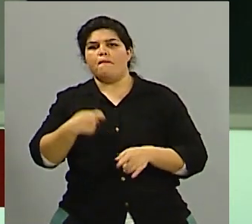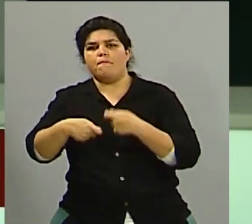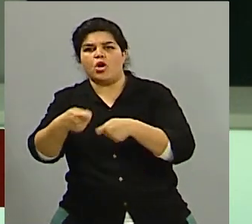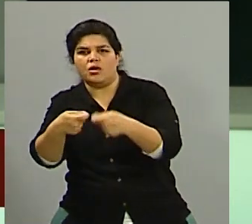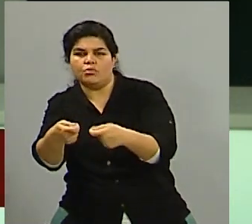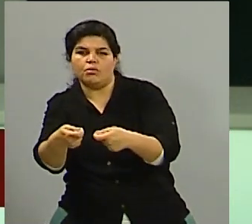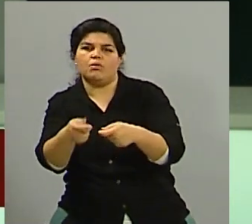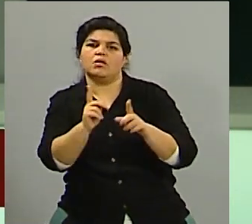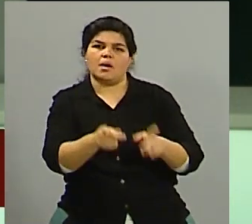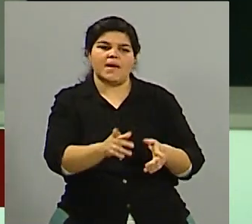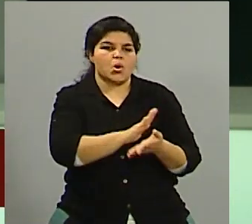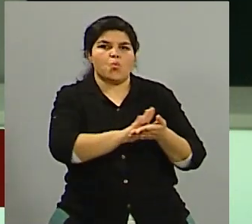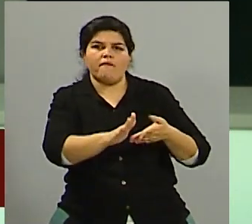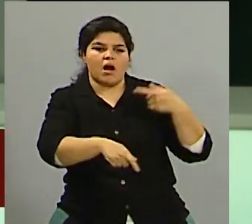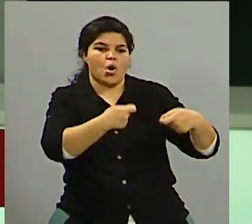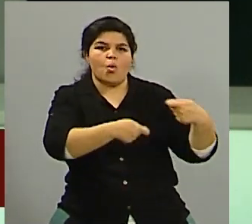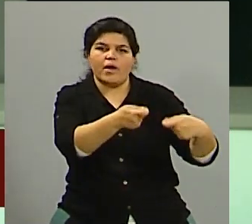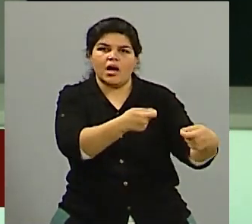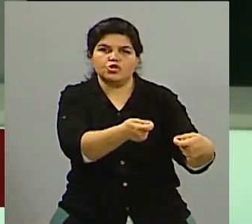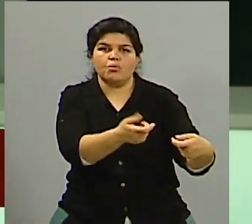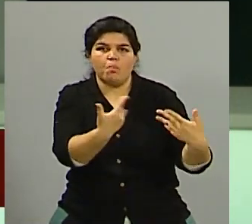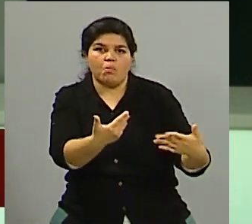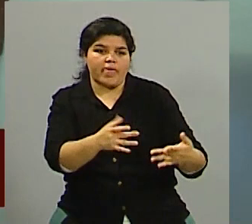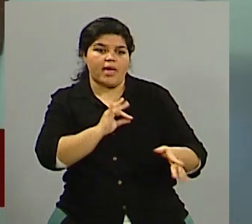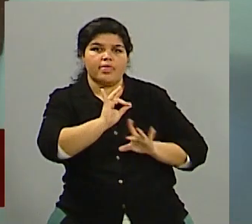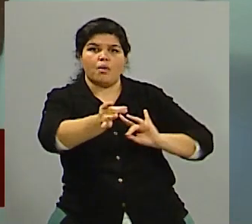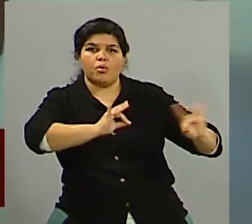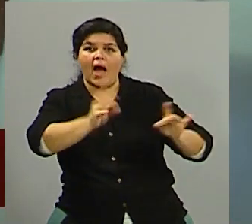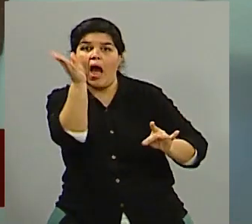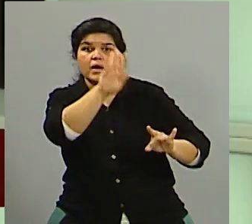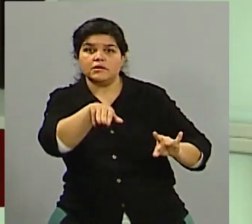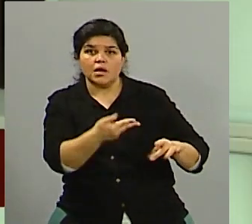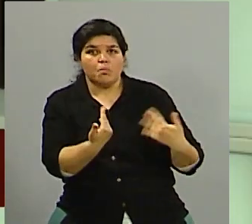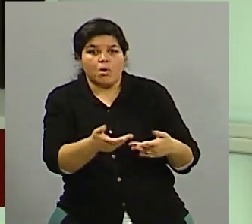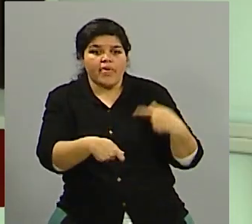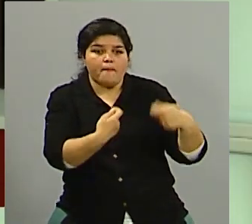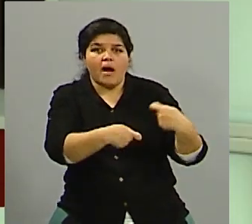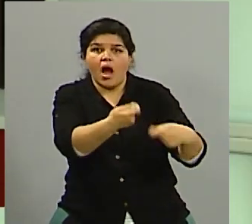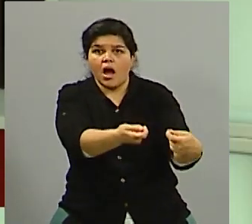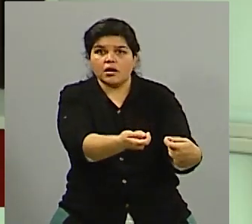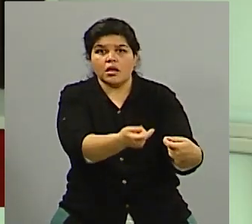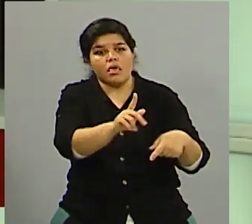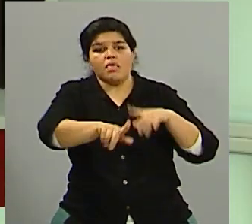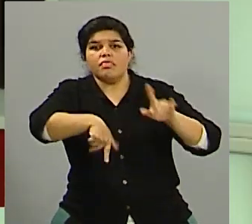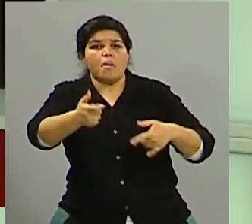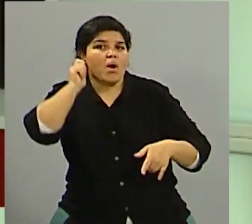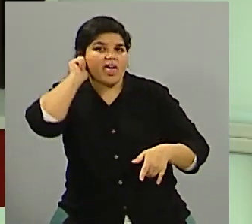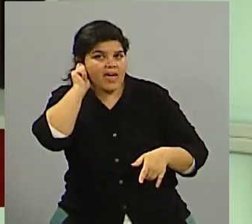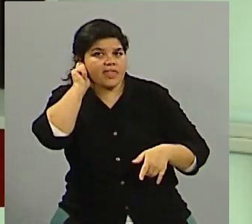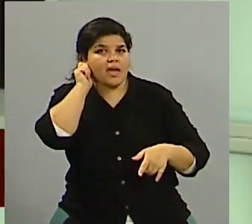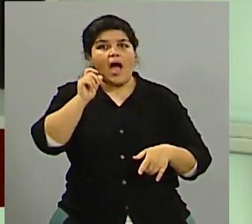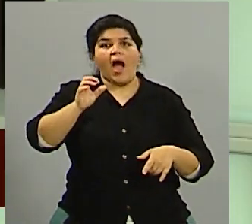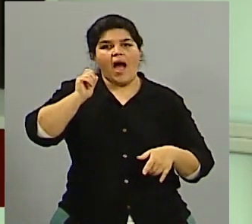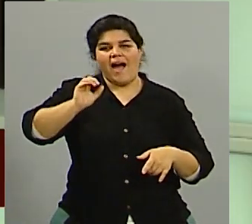políticas públicas de ampliación que se generan desde el ANSES. Y en ese caso siempre, si alguien lo quiere hacer es pedir un turno de ANSES